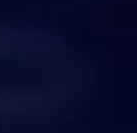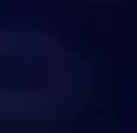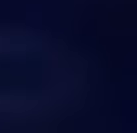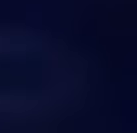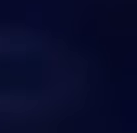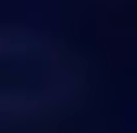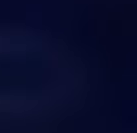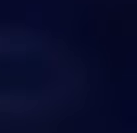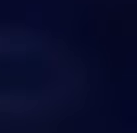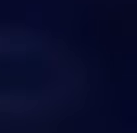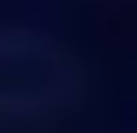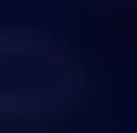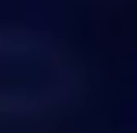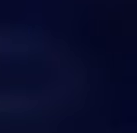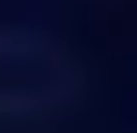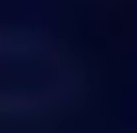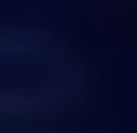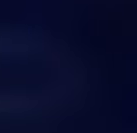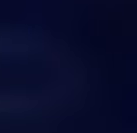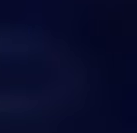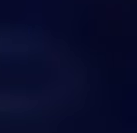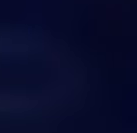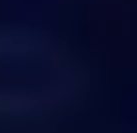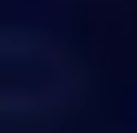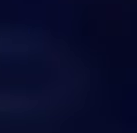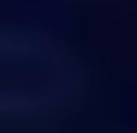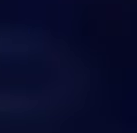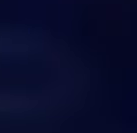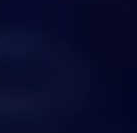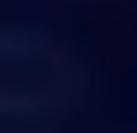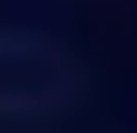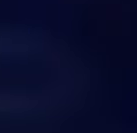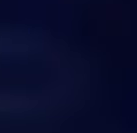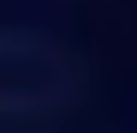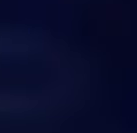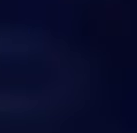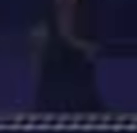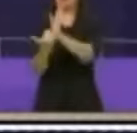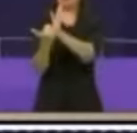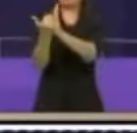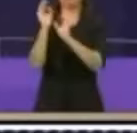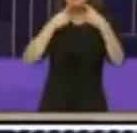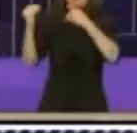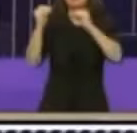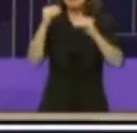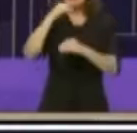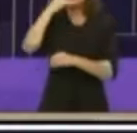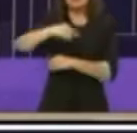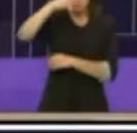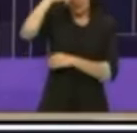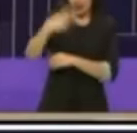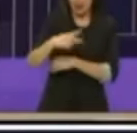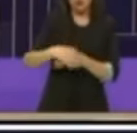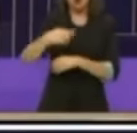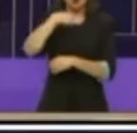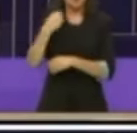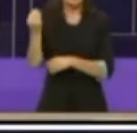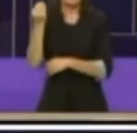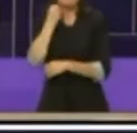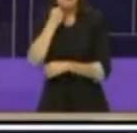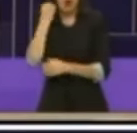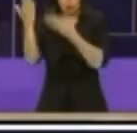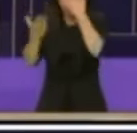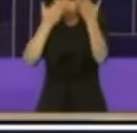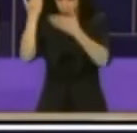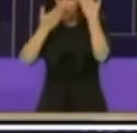humano y él quería hablar de dignificar la vida de los policías en la ciudad, me parece valiosísimo. No necesitábamos los